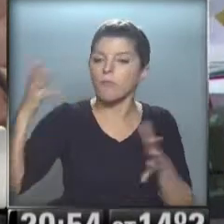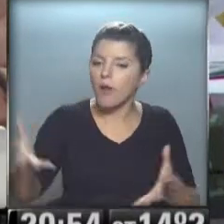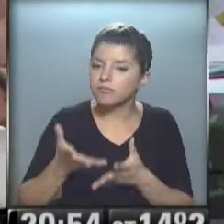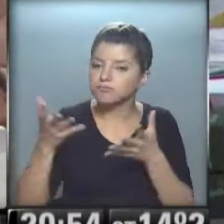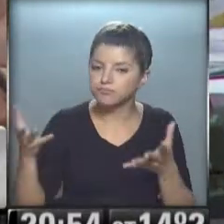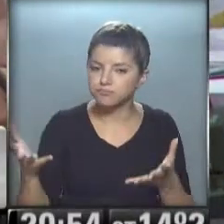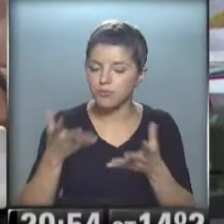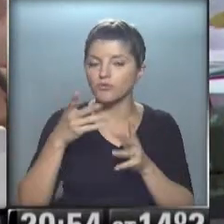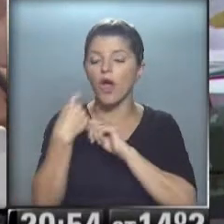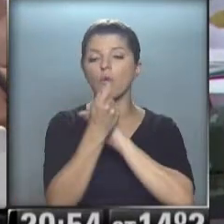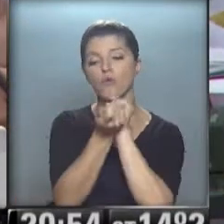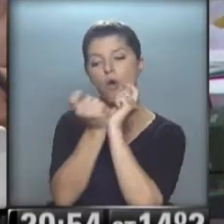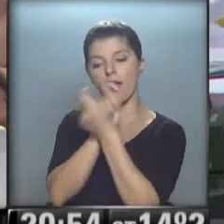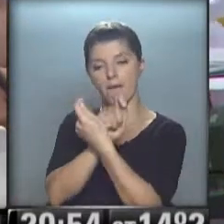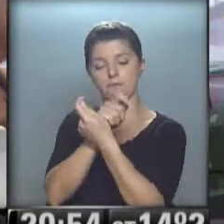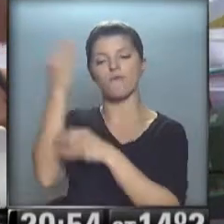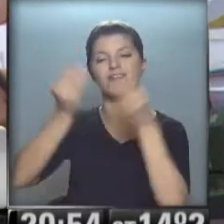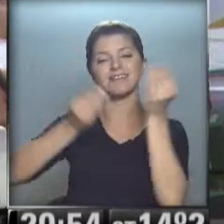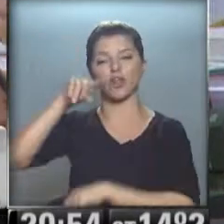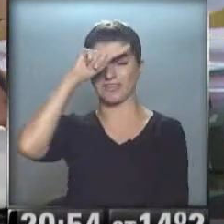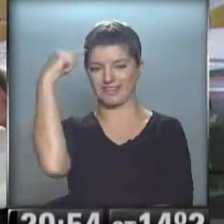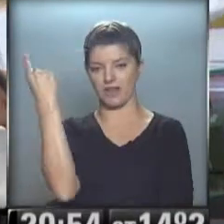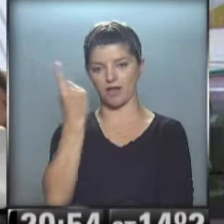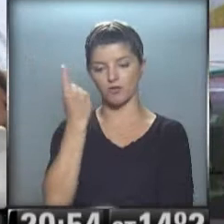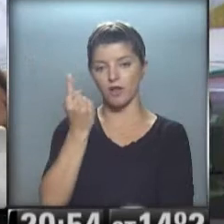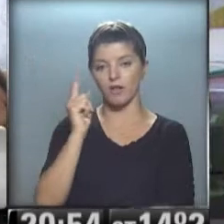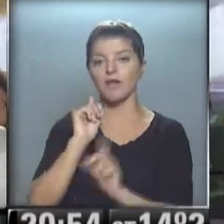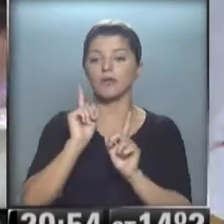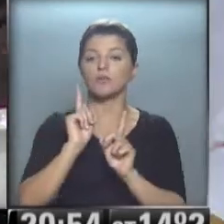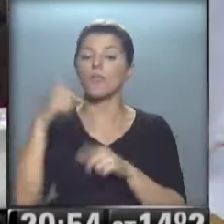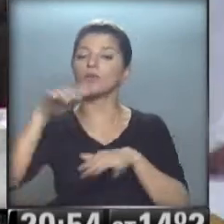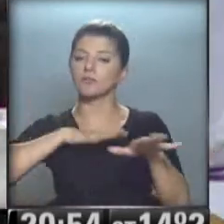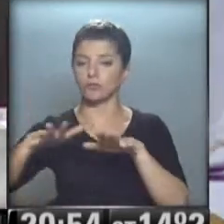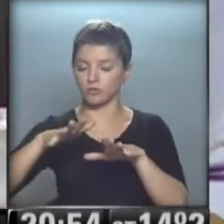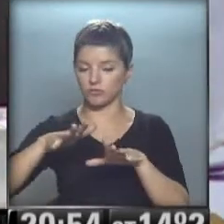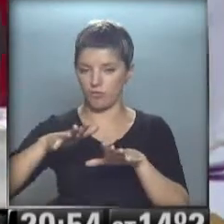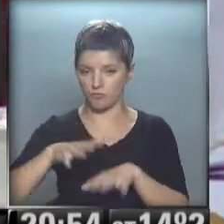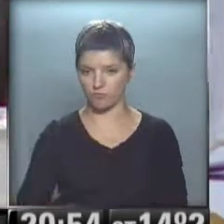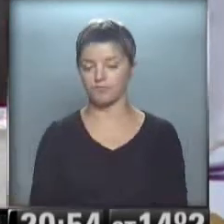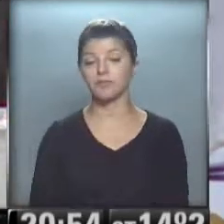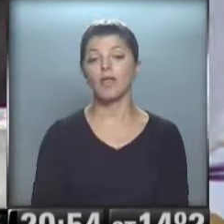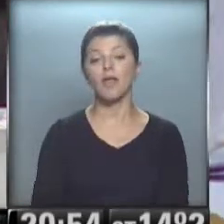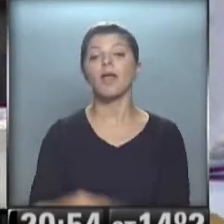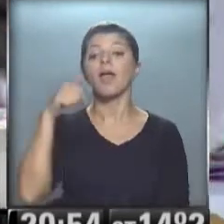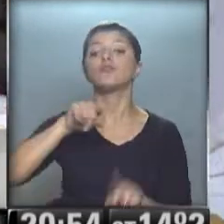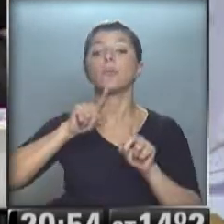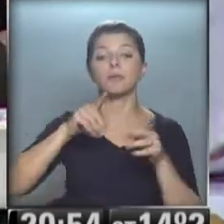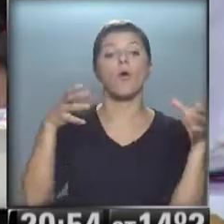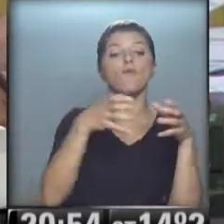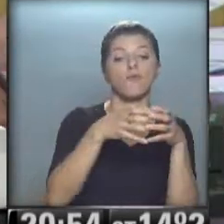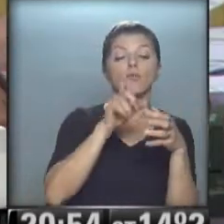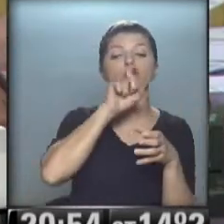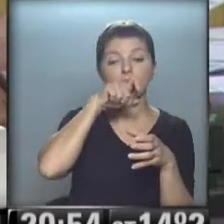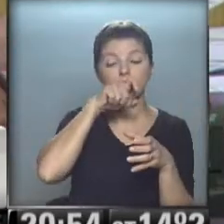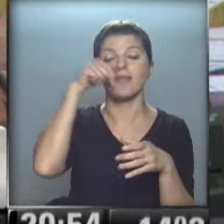postergadas reformas al sistema financiero internacional que demandan nuestras realidades. Este accionar de los fondos buitres